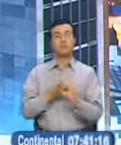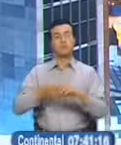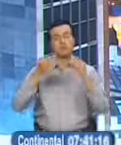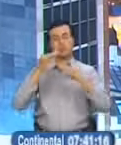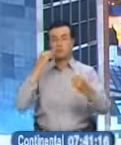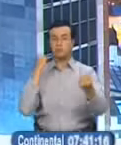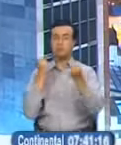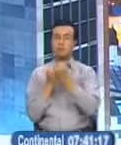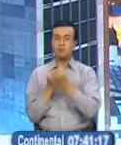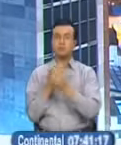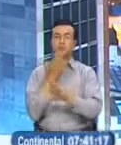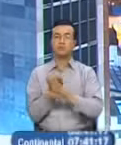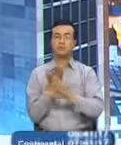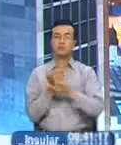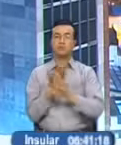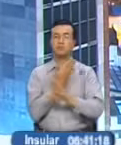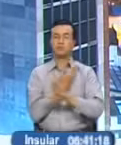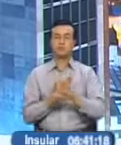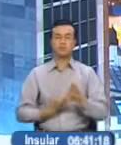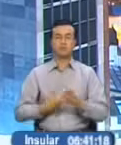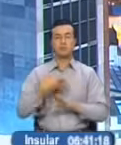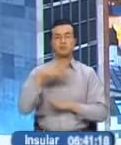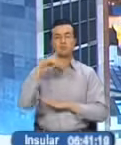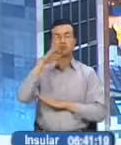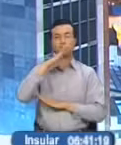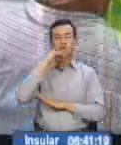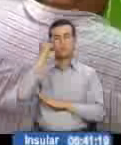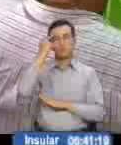apoyar esta iniciativa propuesta por el presidente Rafael Correa.